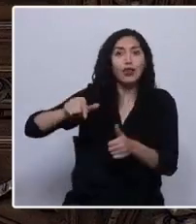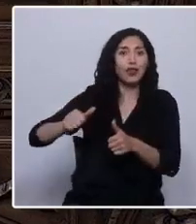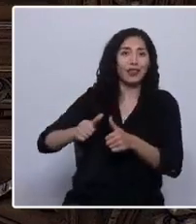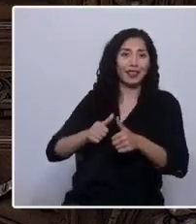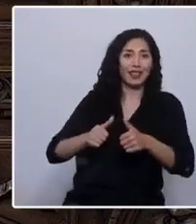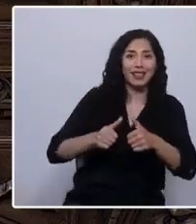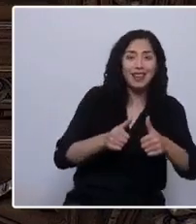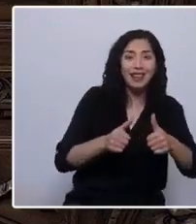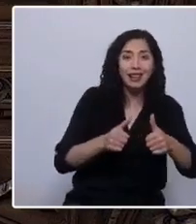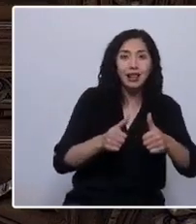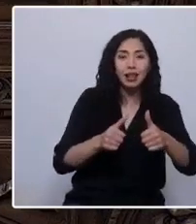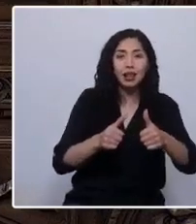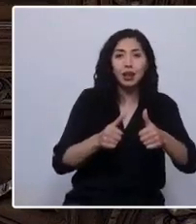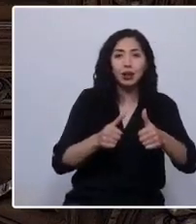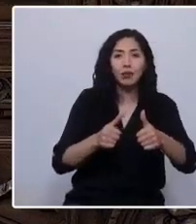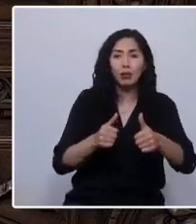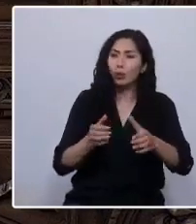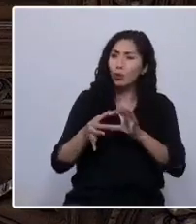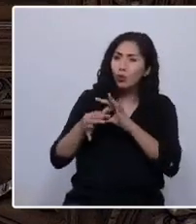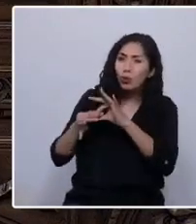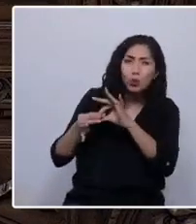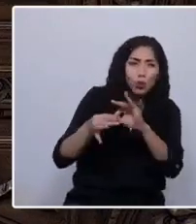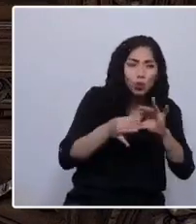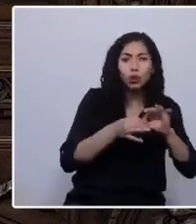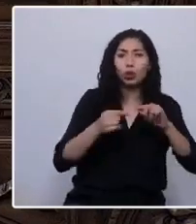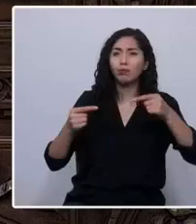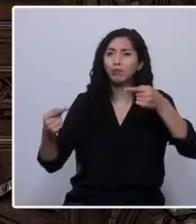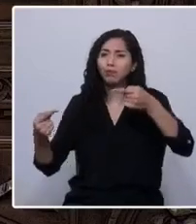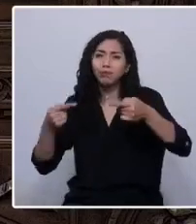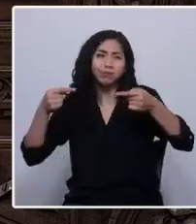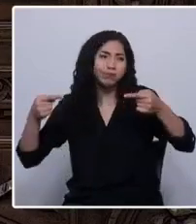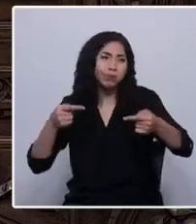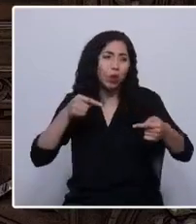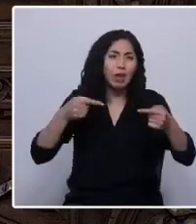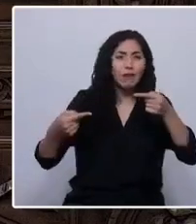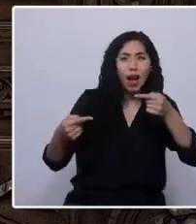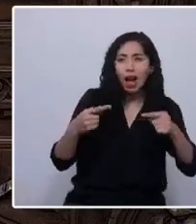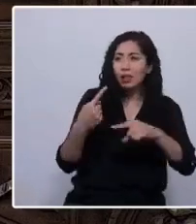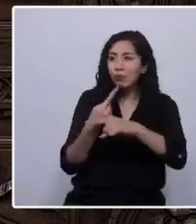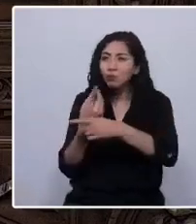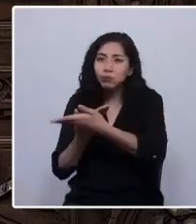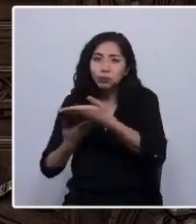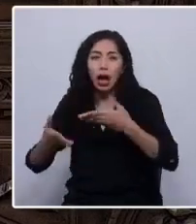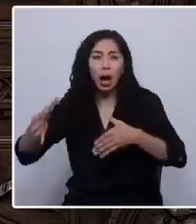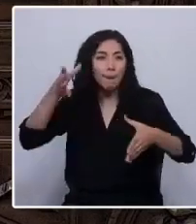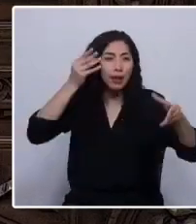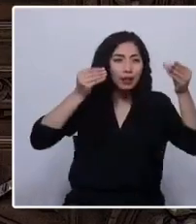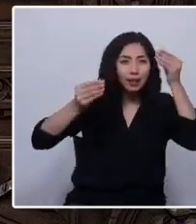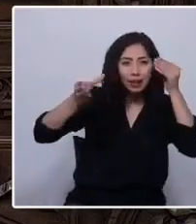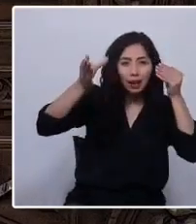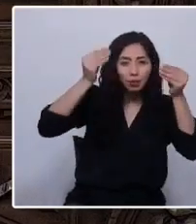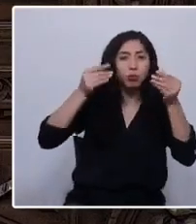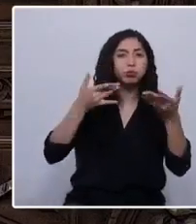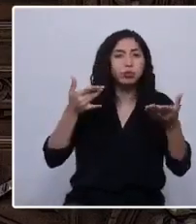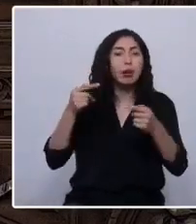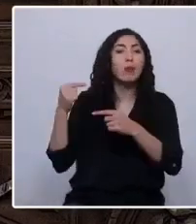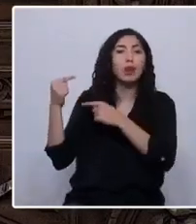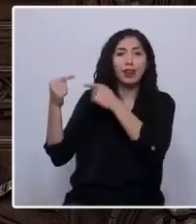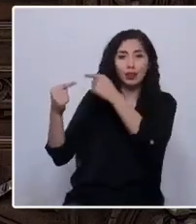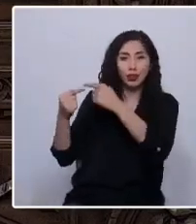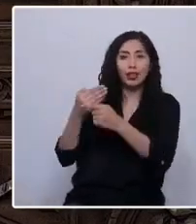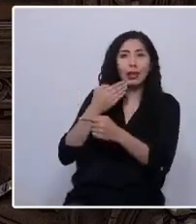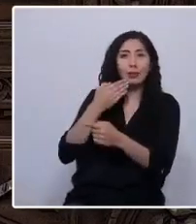Caminaremos juntos, debatiremos, aprenderemos, nos convoca la historia y una luz brillante de